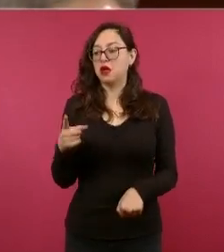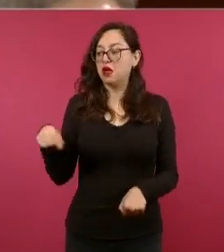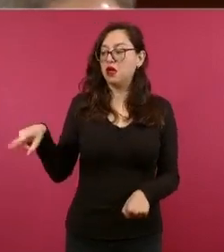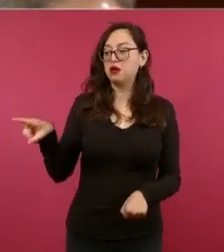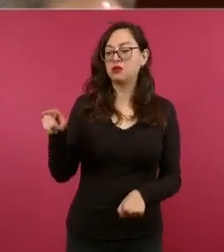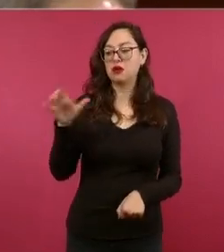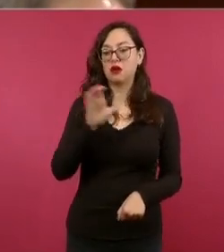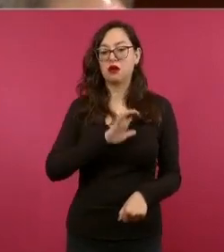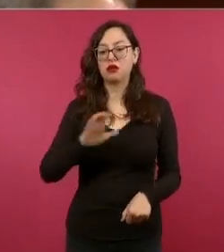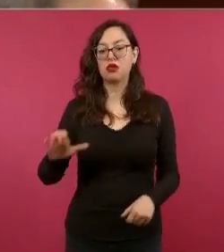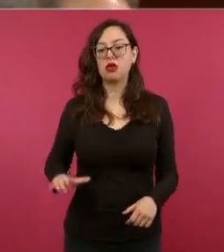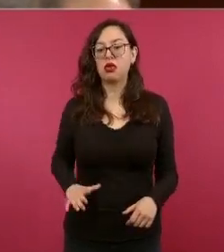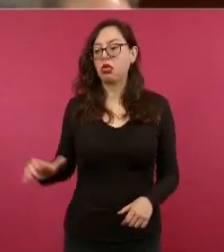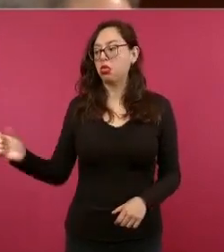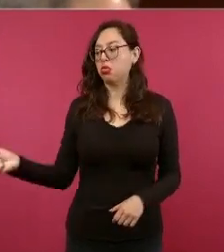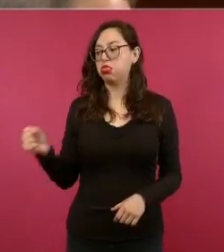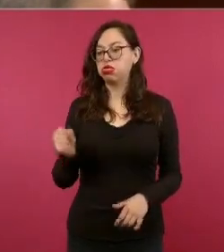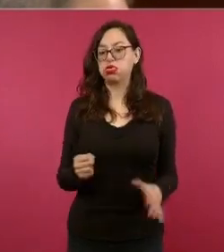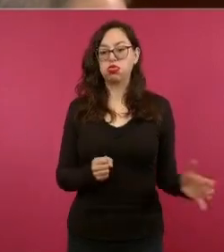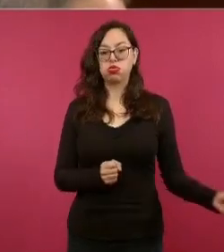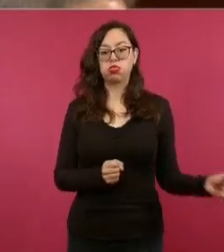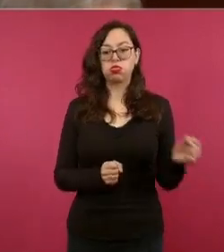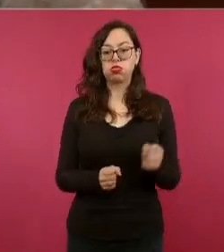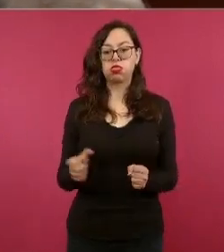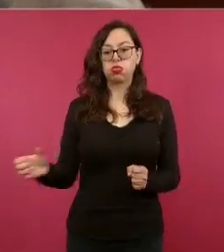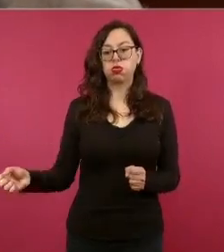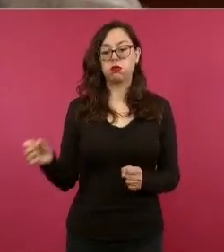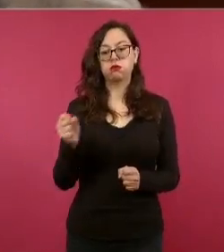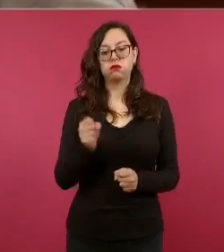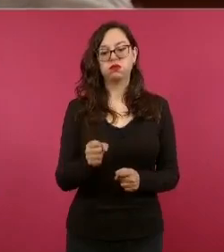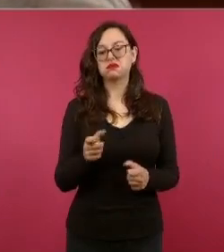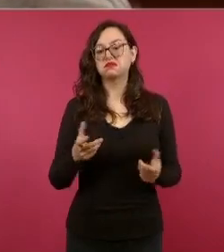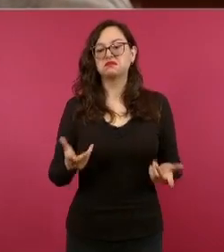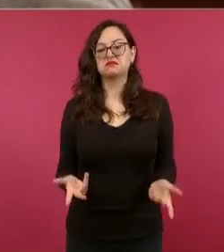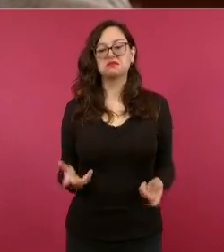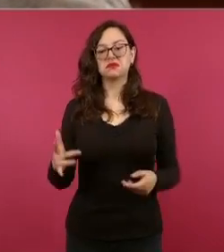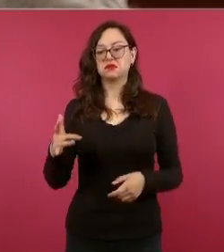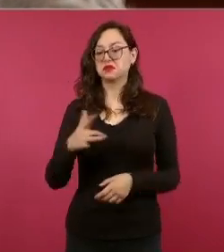por ello el pueblo emitirá un voto castigo